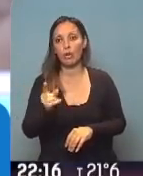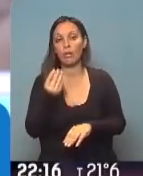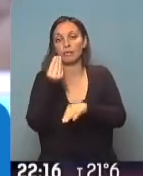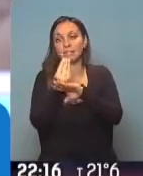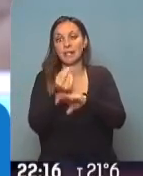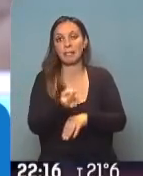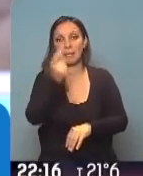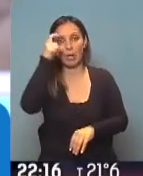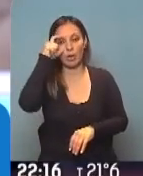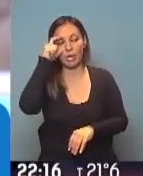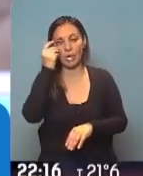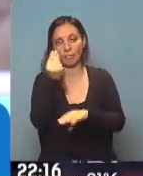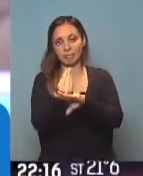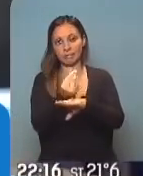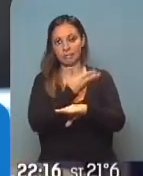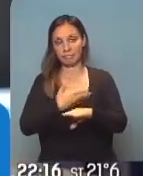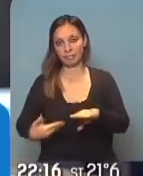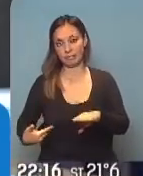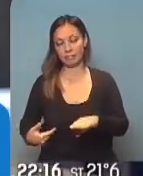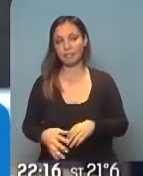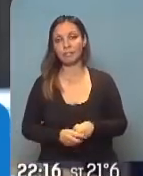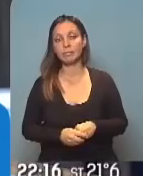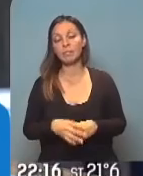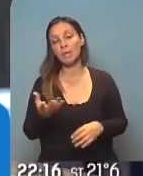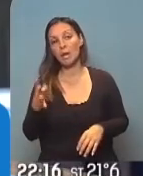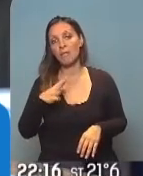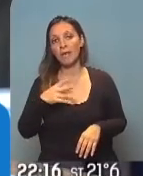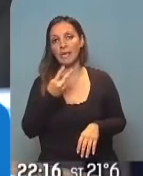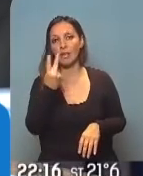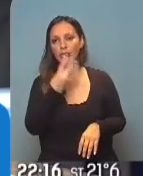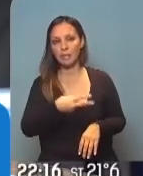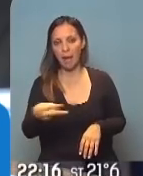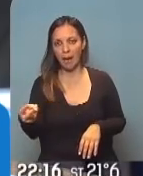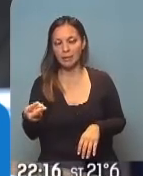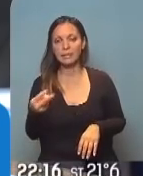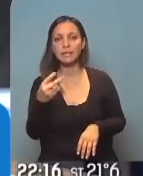inicia el periodo de gobierno. Son dos largas semanas, dijimos entonces, que faltan todavía para